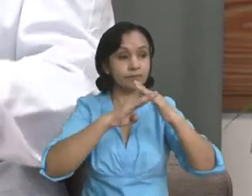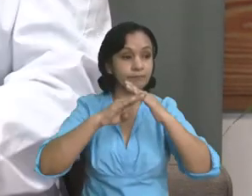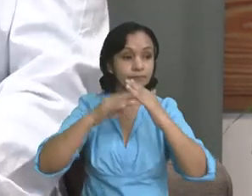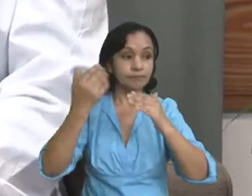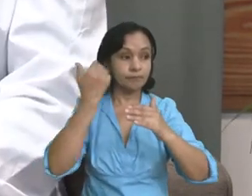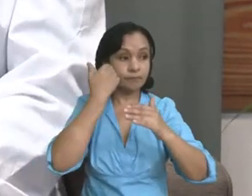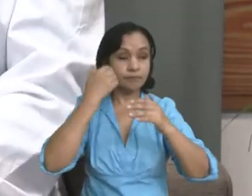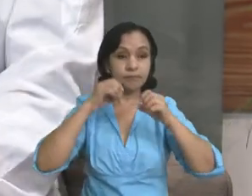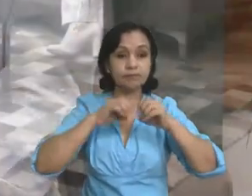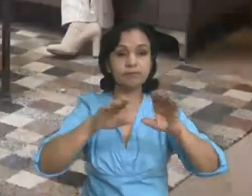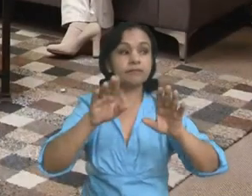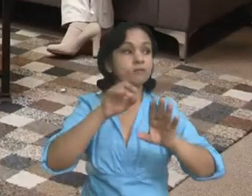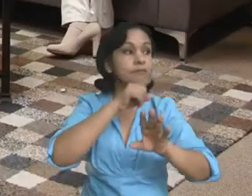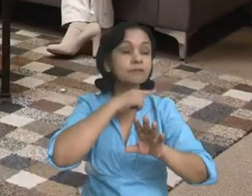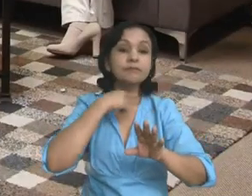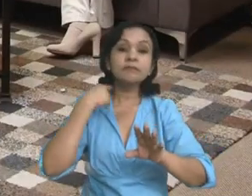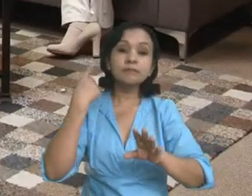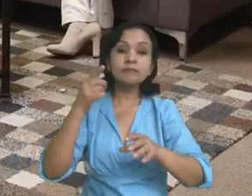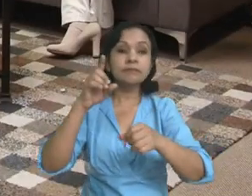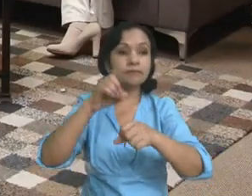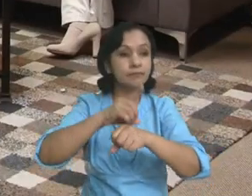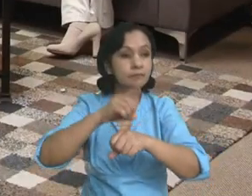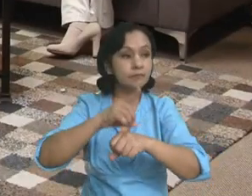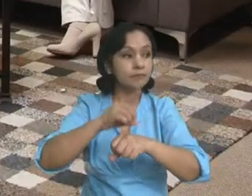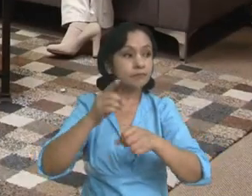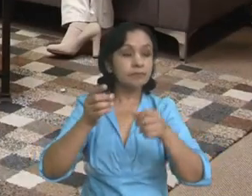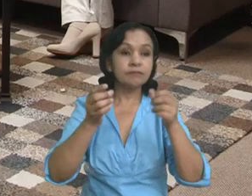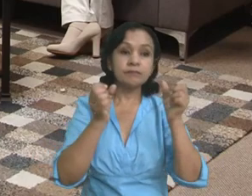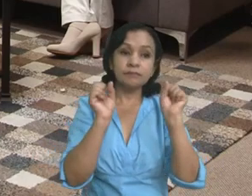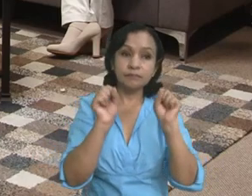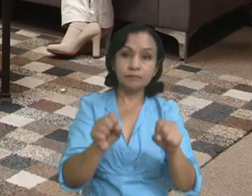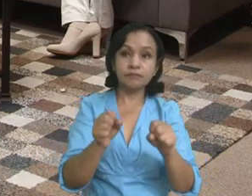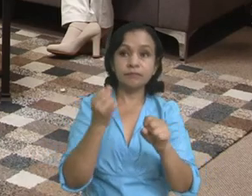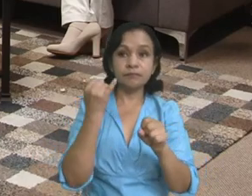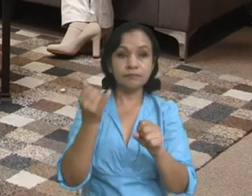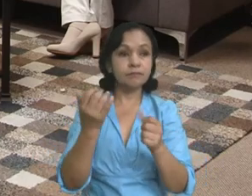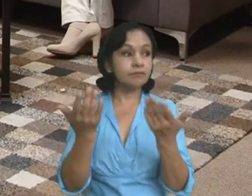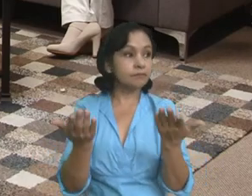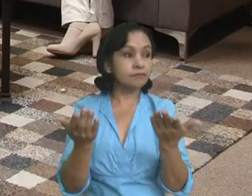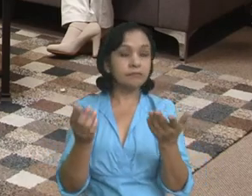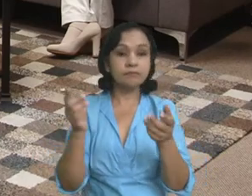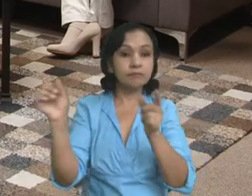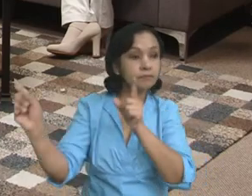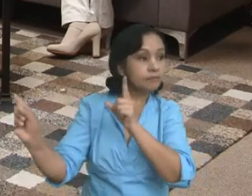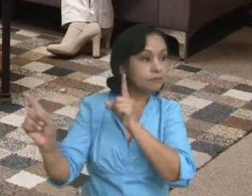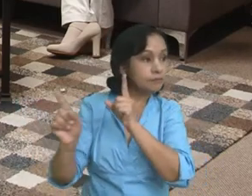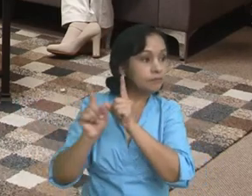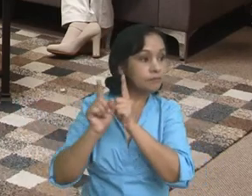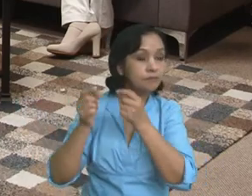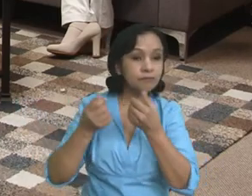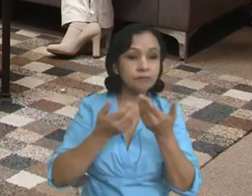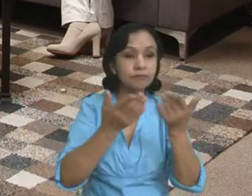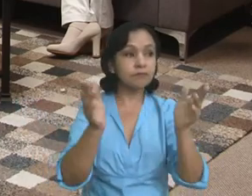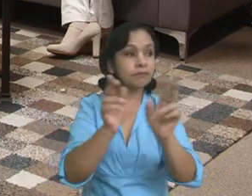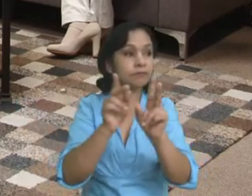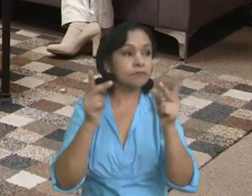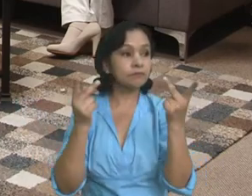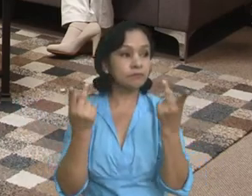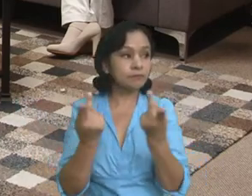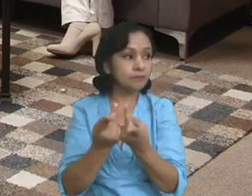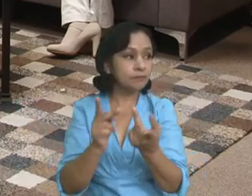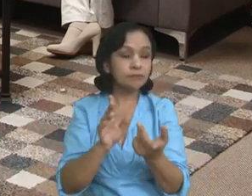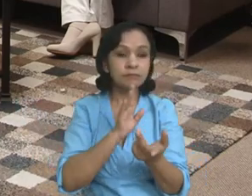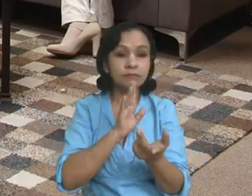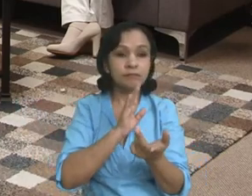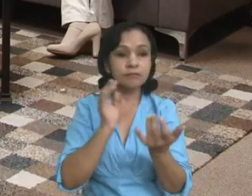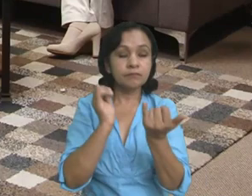pandemia. Claro que sí, doctora. Doctor, pues también, ¿no? Si tiene algún mensaje para nuestro pueblo, tiene las cámaras también